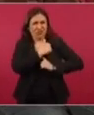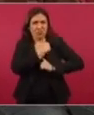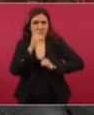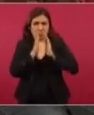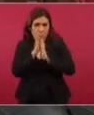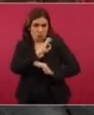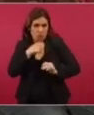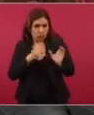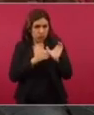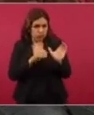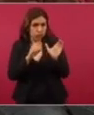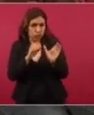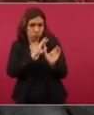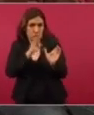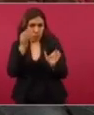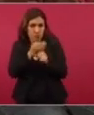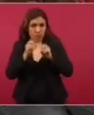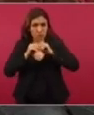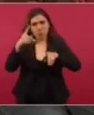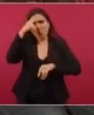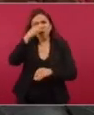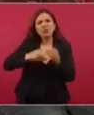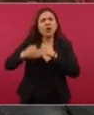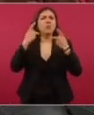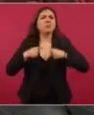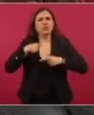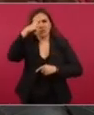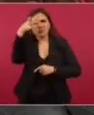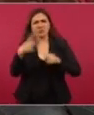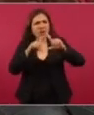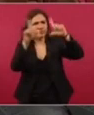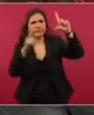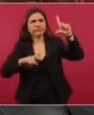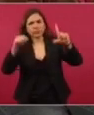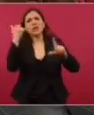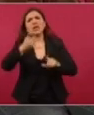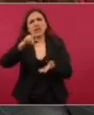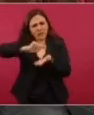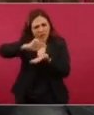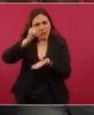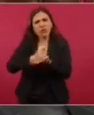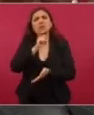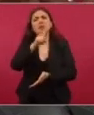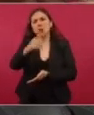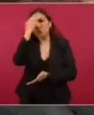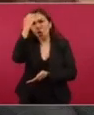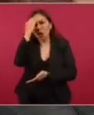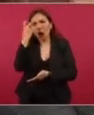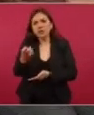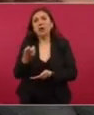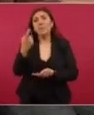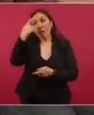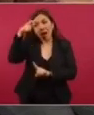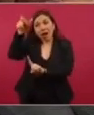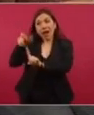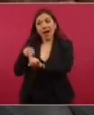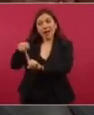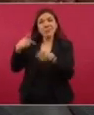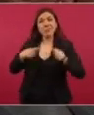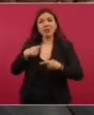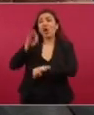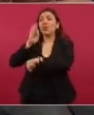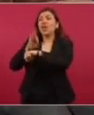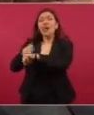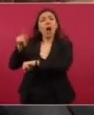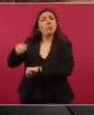ningún inconveniente, presidente, para que a todo México y sobre todo a todo Tamaulipas y a los medios que le abren espacios y políticos que lo defienden,